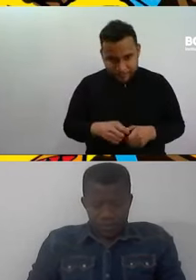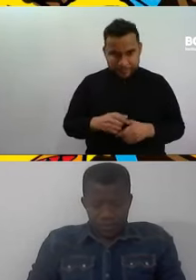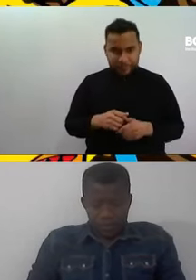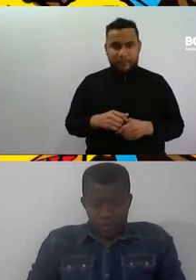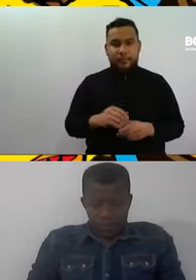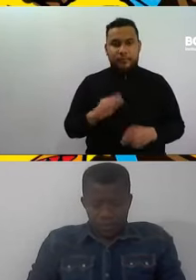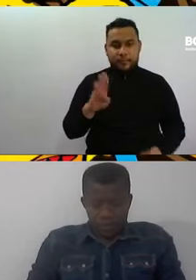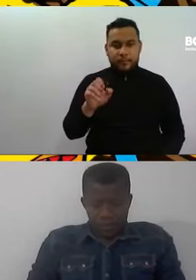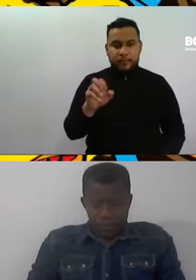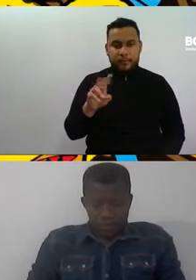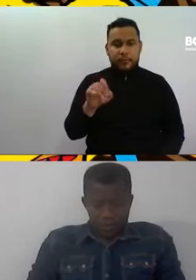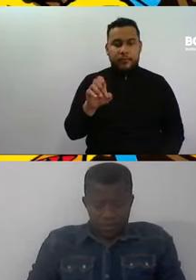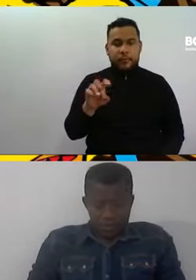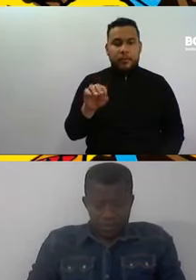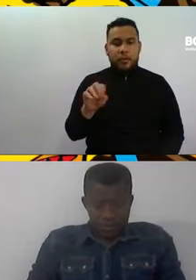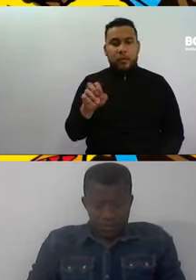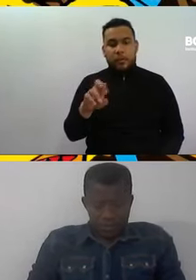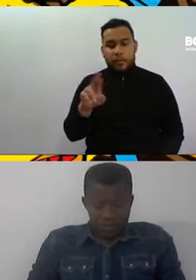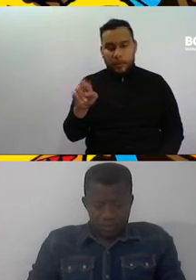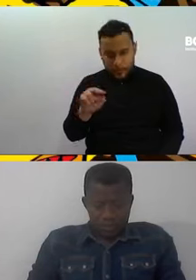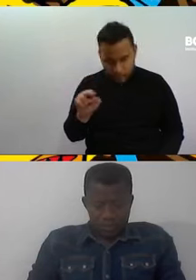Bernardino Pérez, Jopín, Aninito,